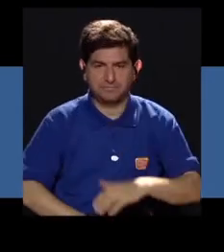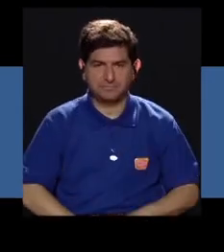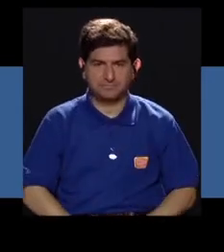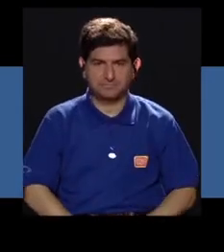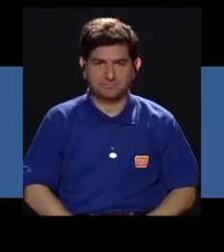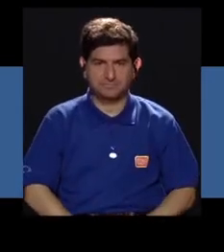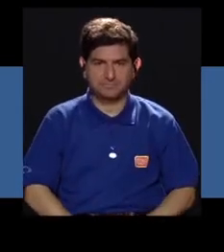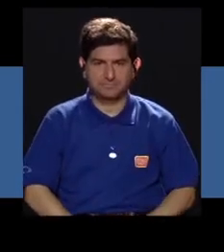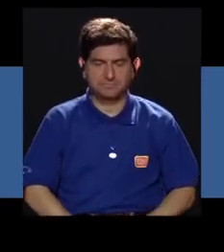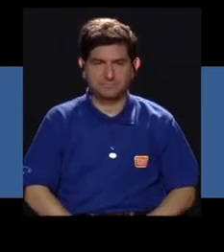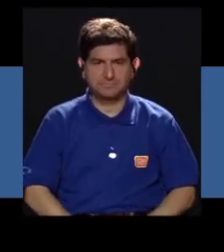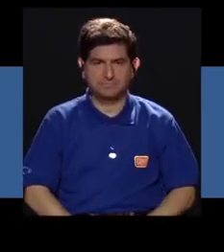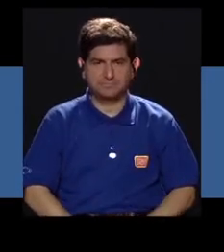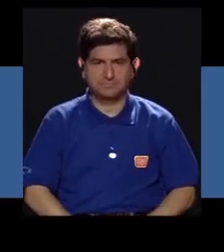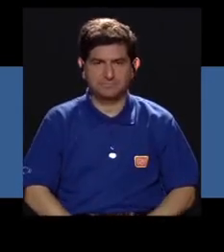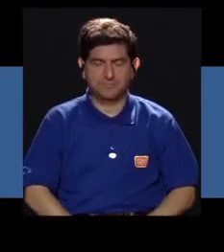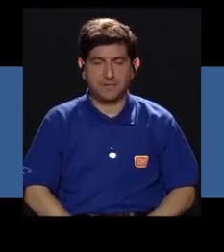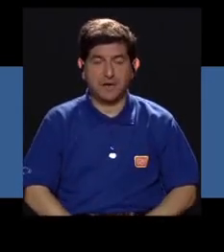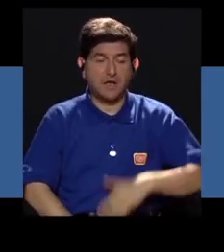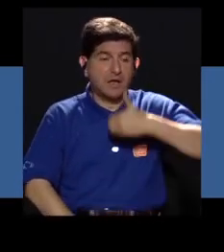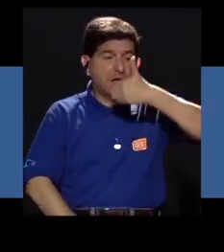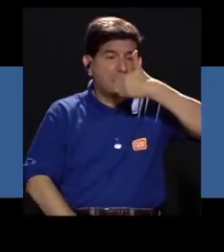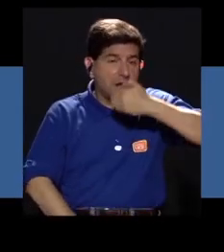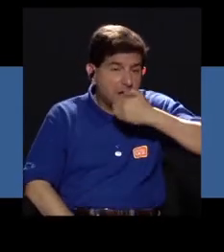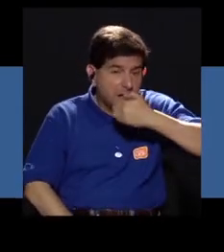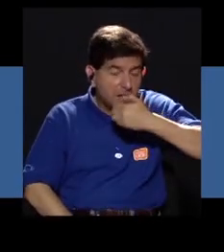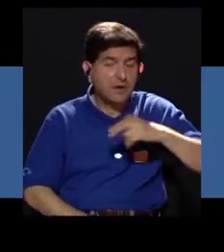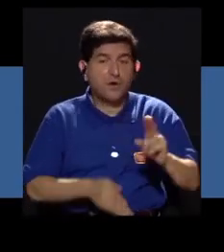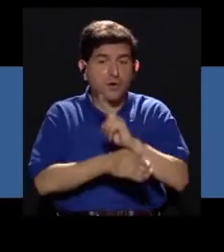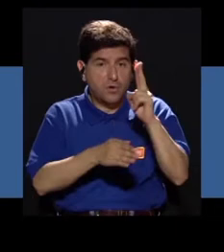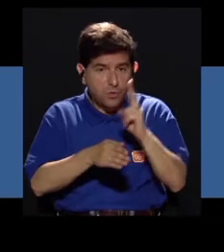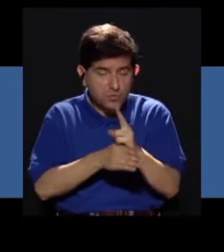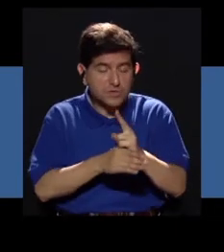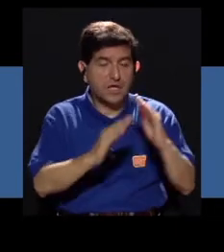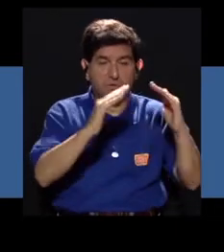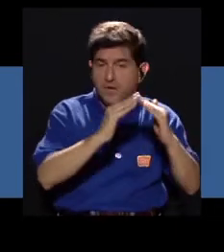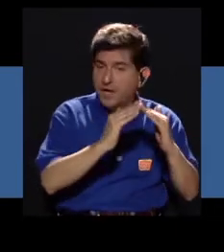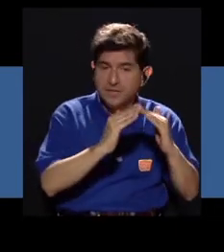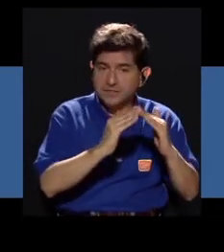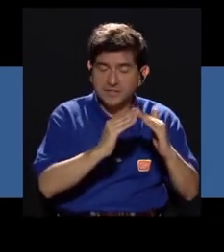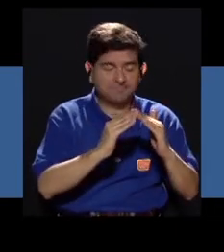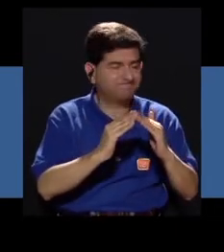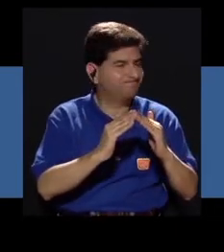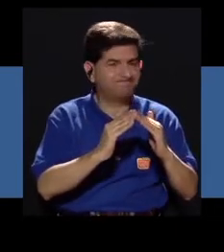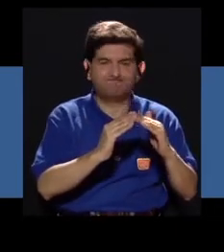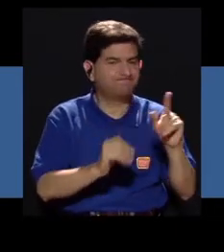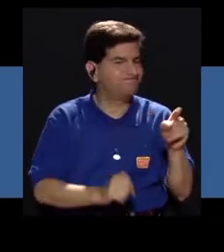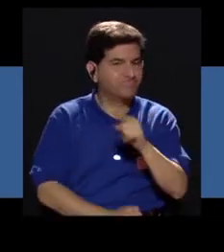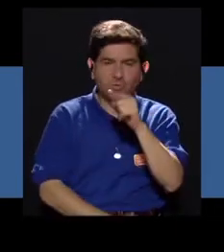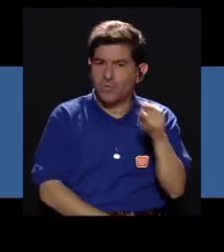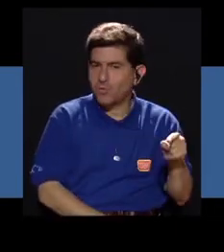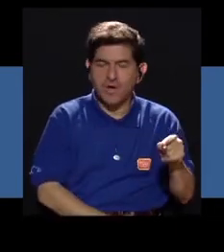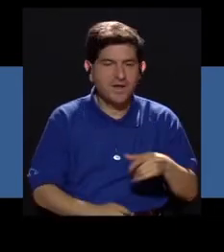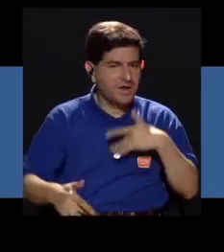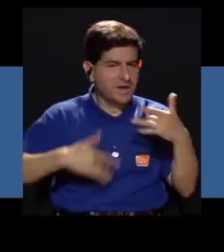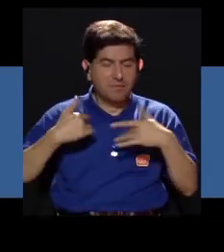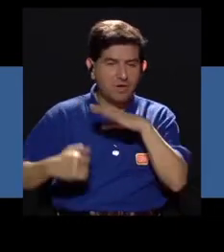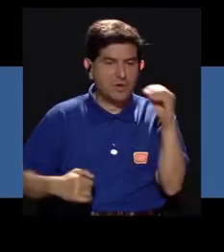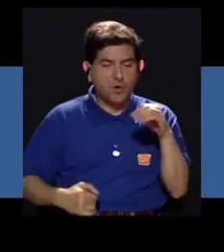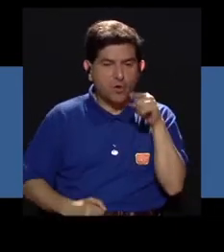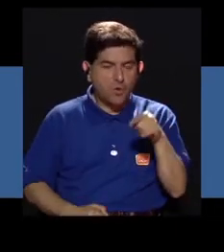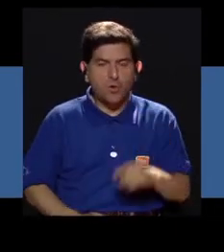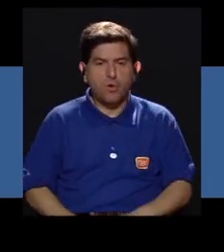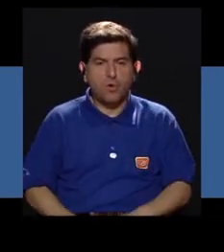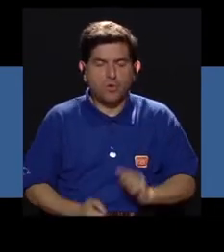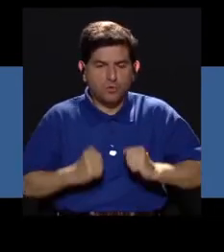bien, perfecto, con eso está bien. Si el salbutamol utilizado en casa no logra eliminar los síntomas o